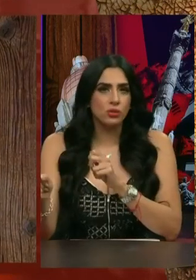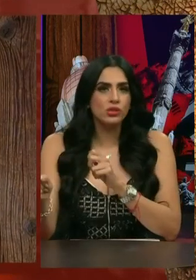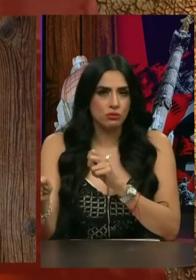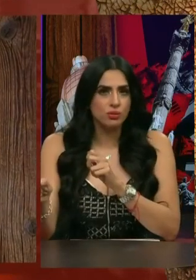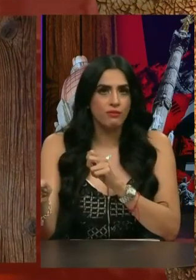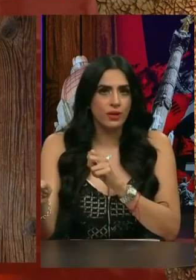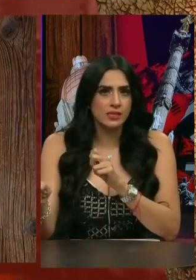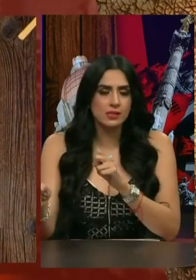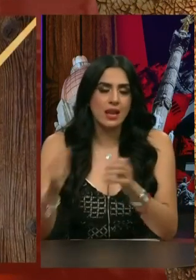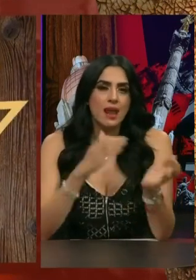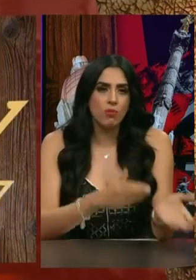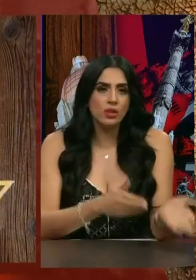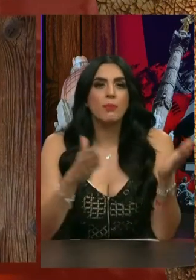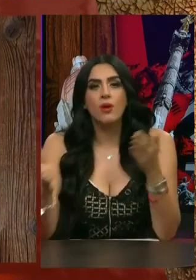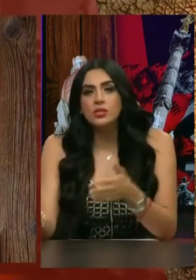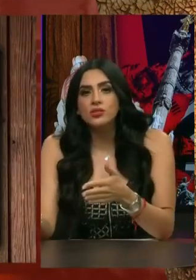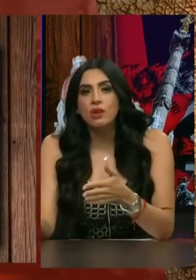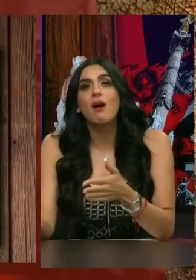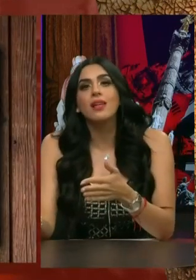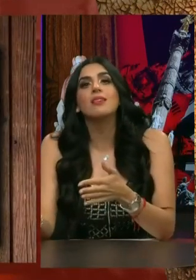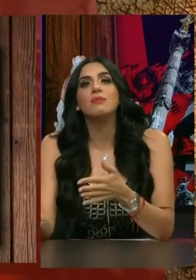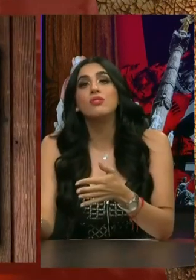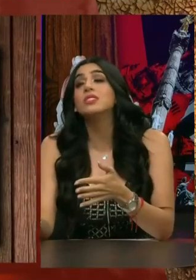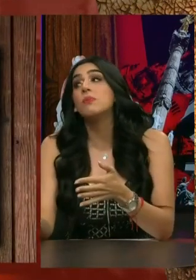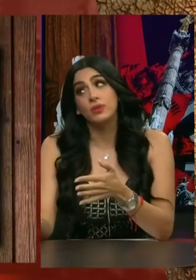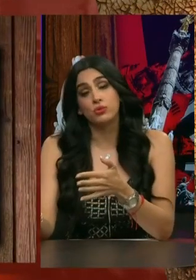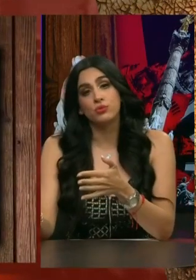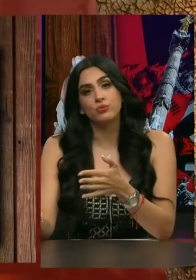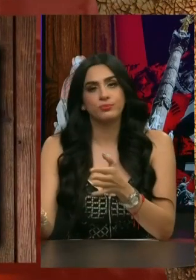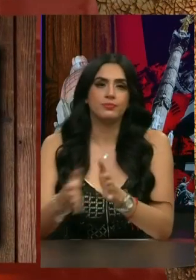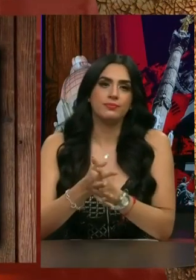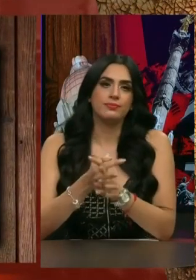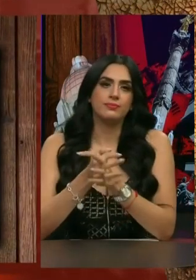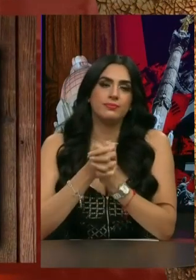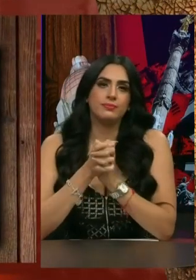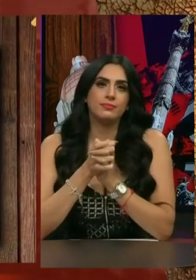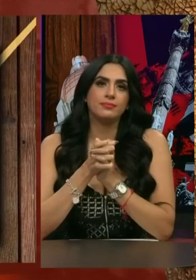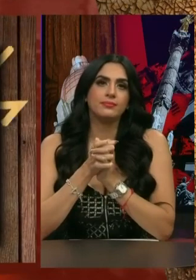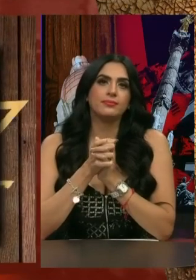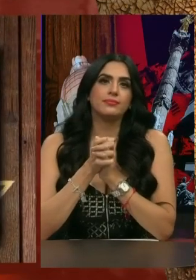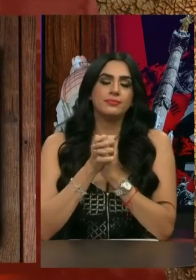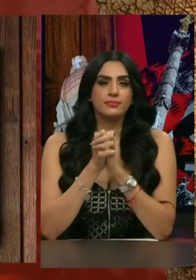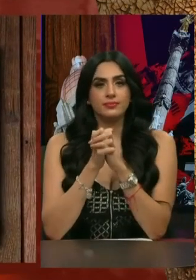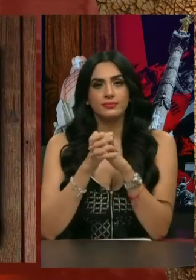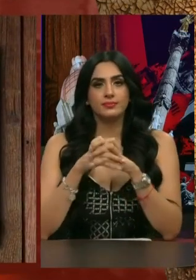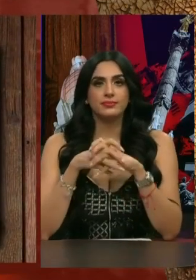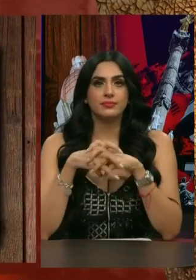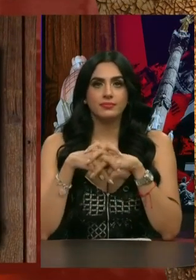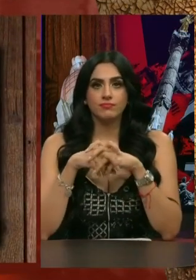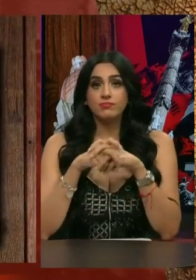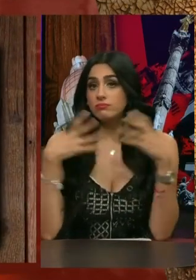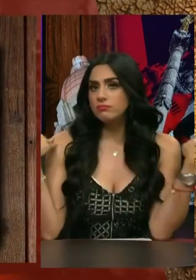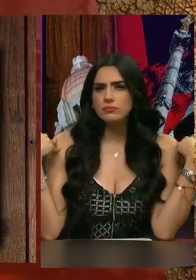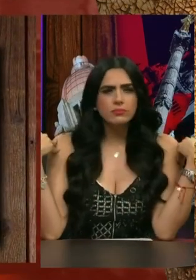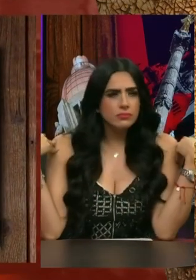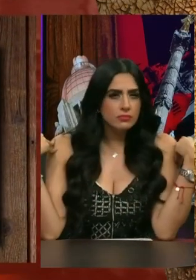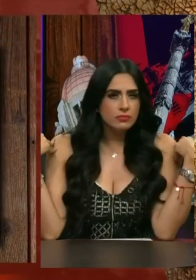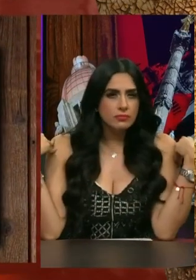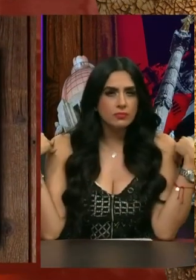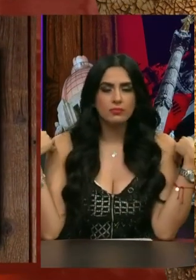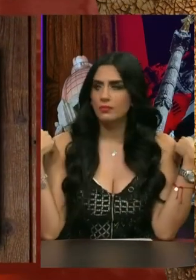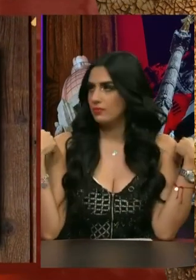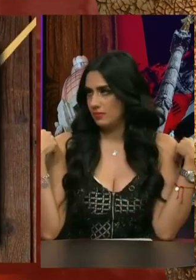de pesos a sus influencers, la multa por eso es de 40 millones de pesos. El doblecillo. Y todavía los influencers diciendo, a mí no me pagaron,